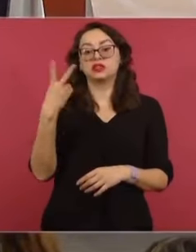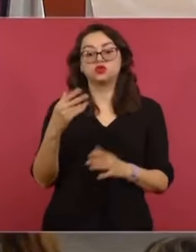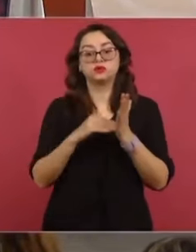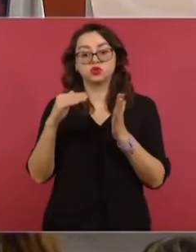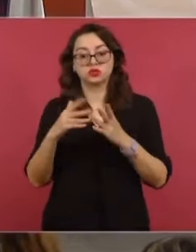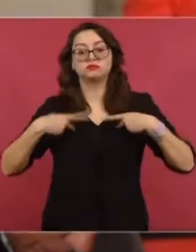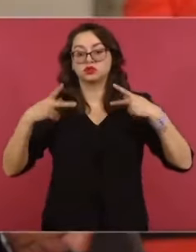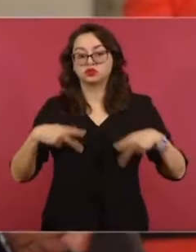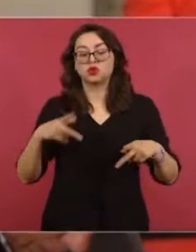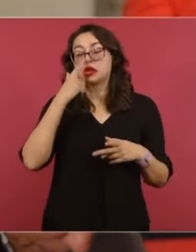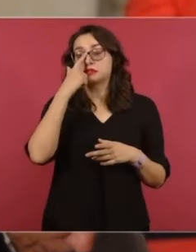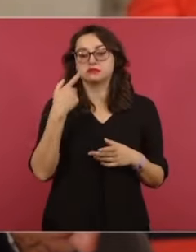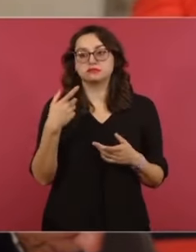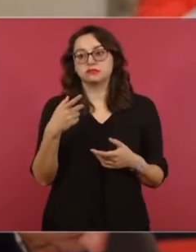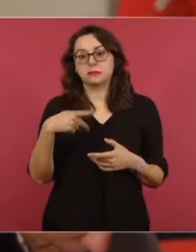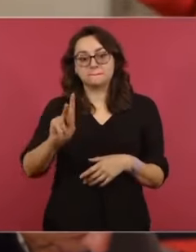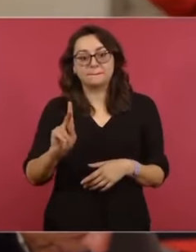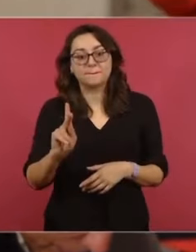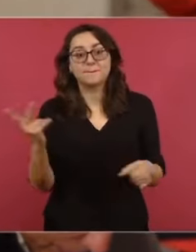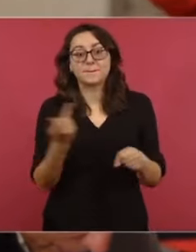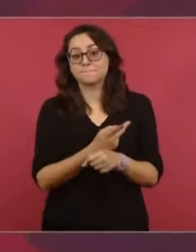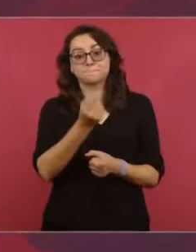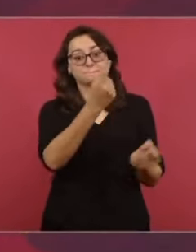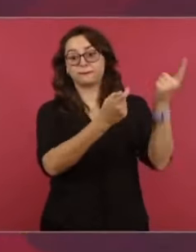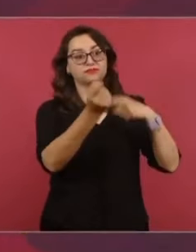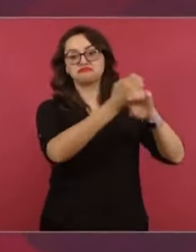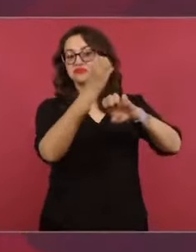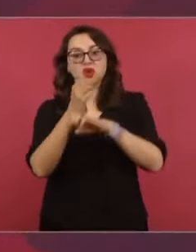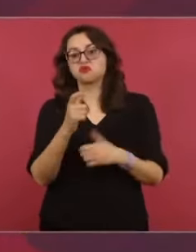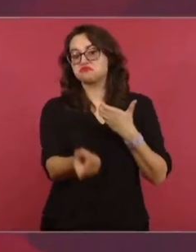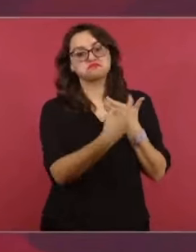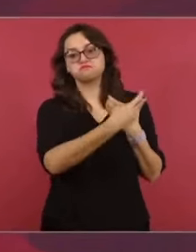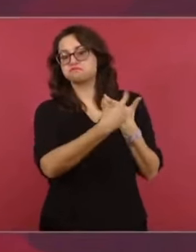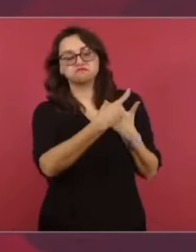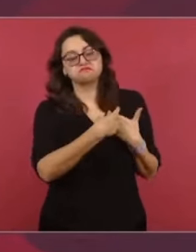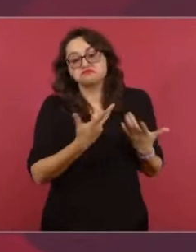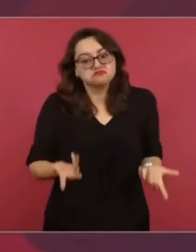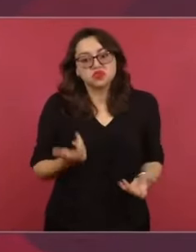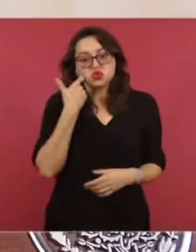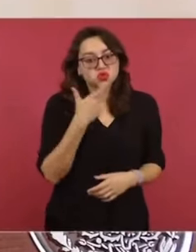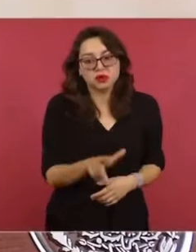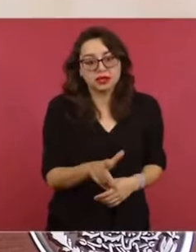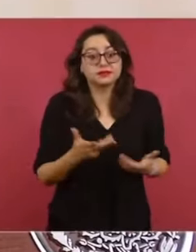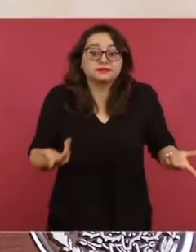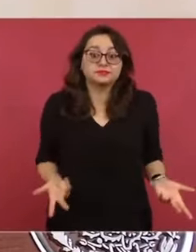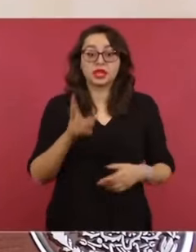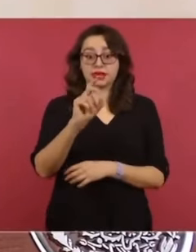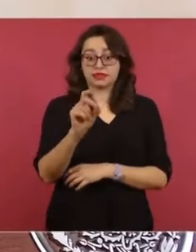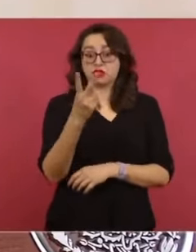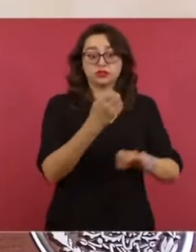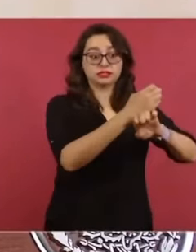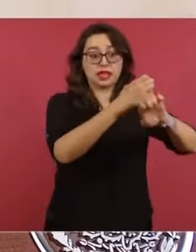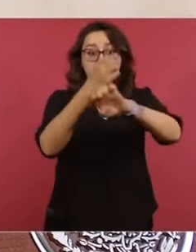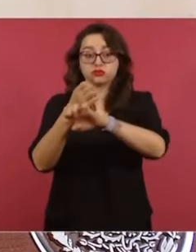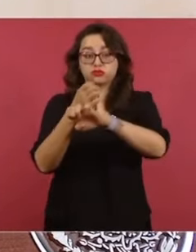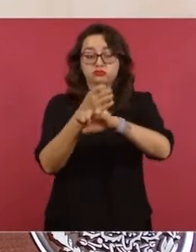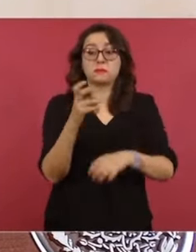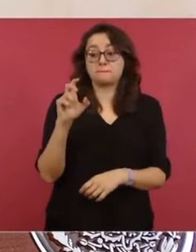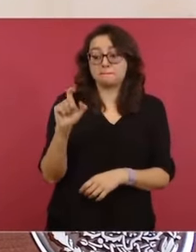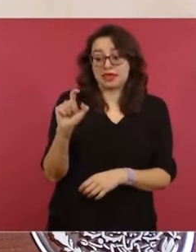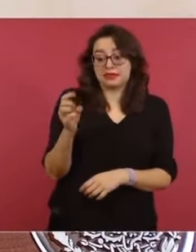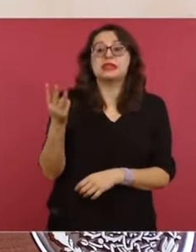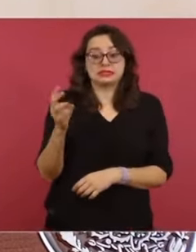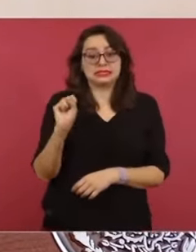programa de los 23 estados los que aceptaron Federal el servicio de salud fueron 23 de los 32 estados y hay algunos